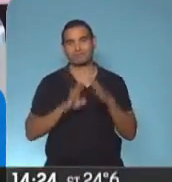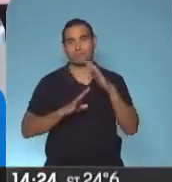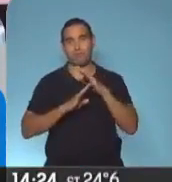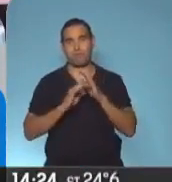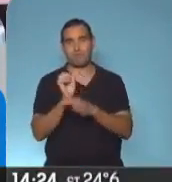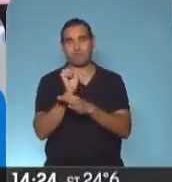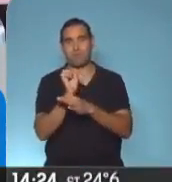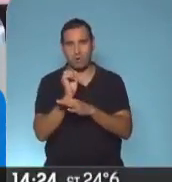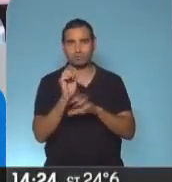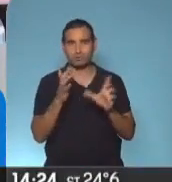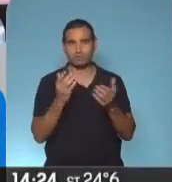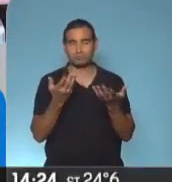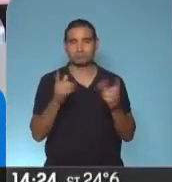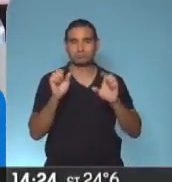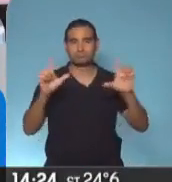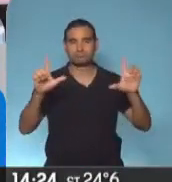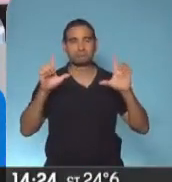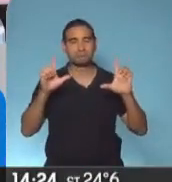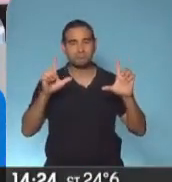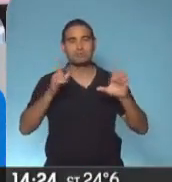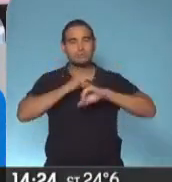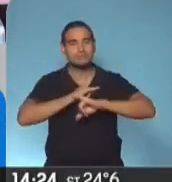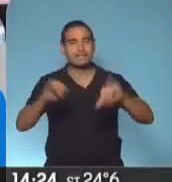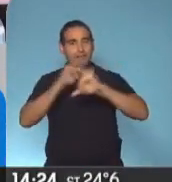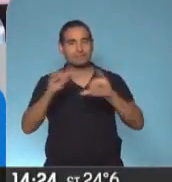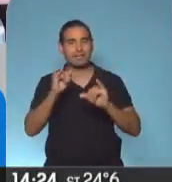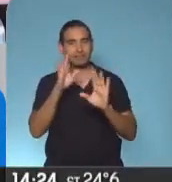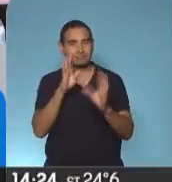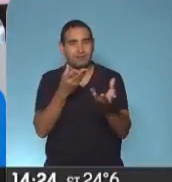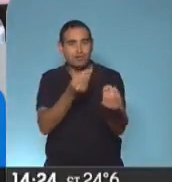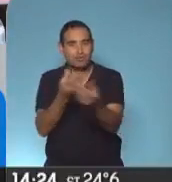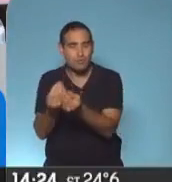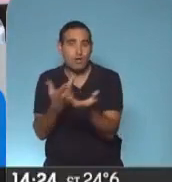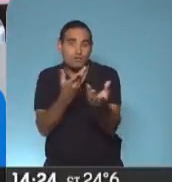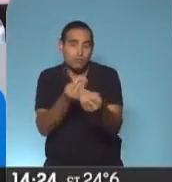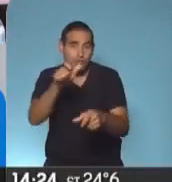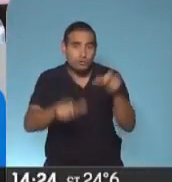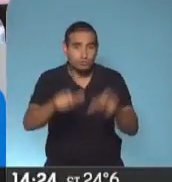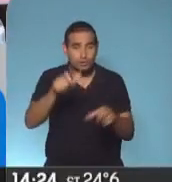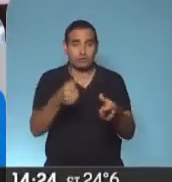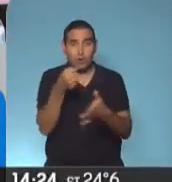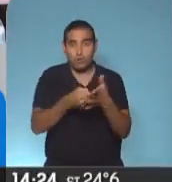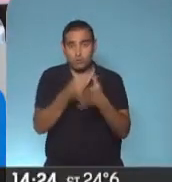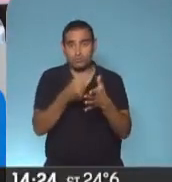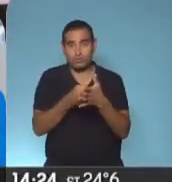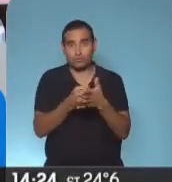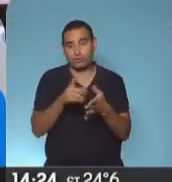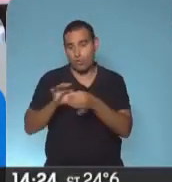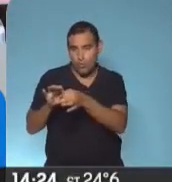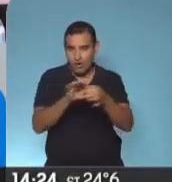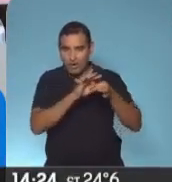con un mensaje solidario único también, me parece, el poder ayudar para enfrentar entre todos